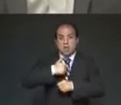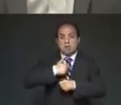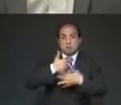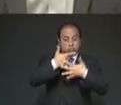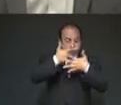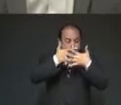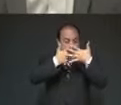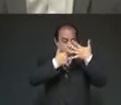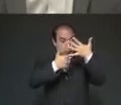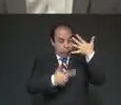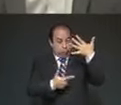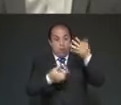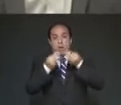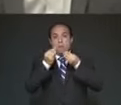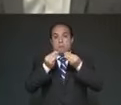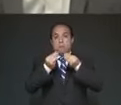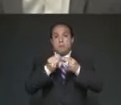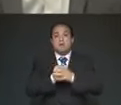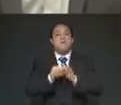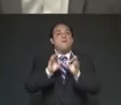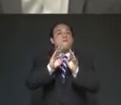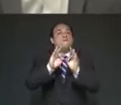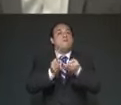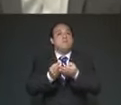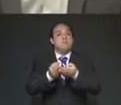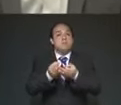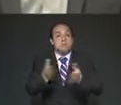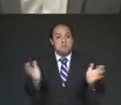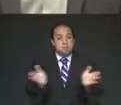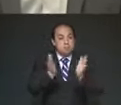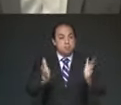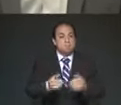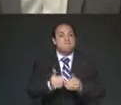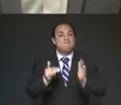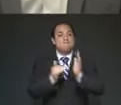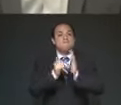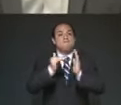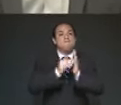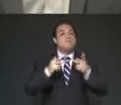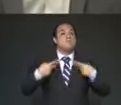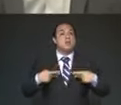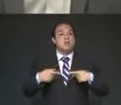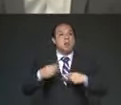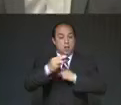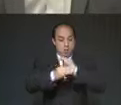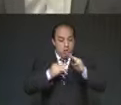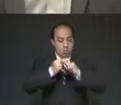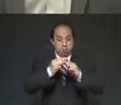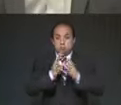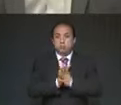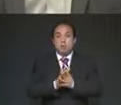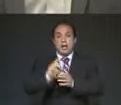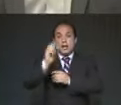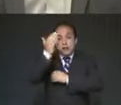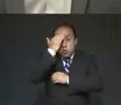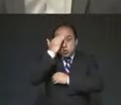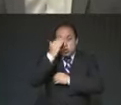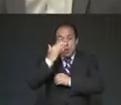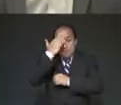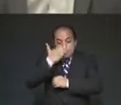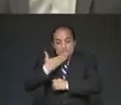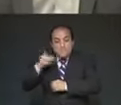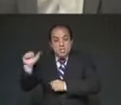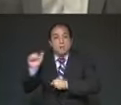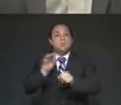variedad de superlativos e inspiramos a millones de personas alrededor del mundo a que reconozcan su potencial